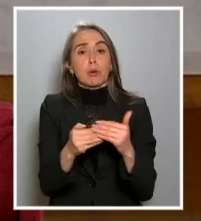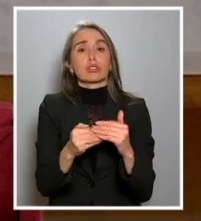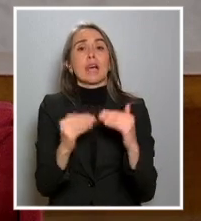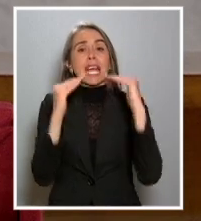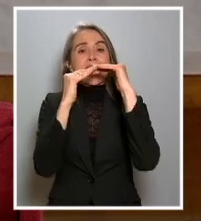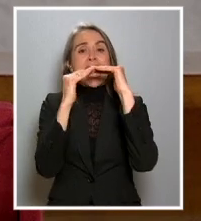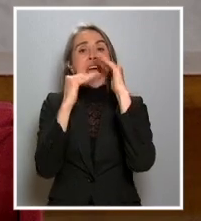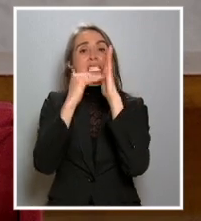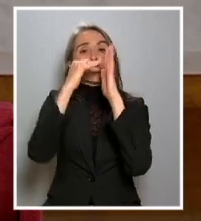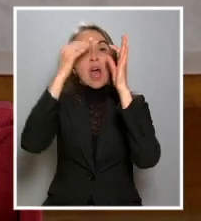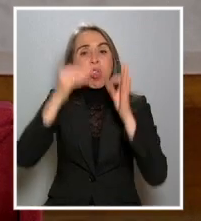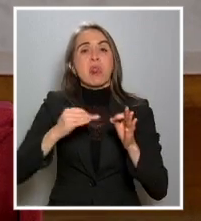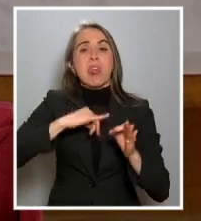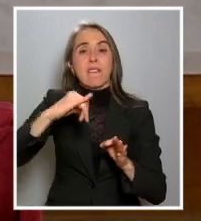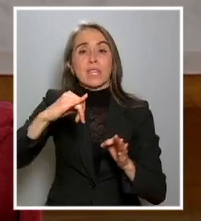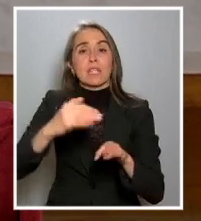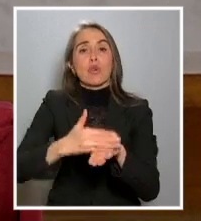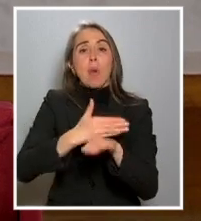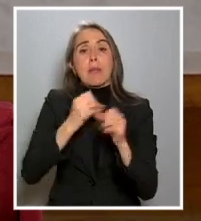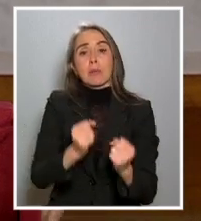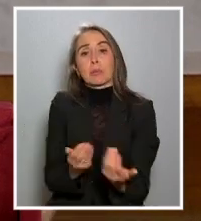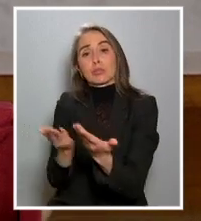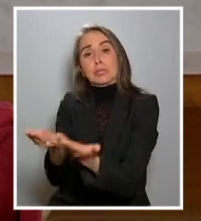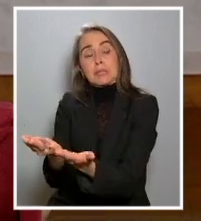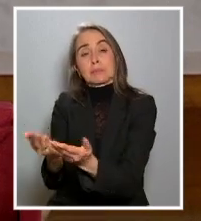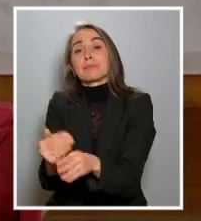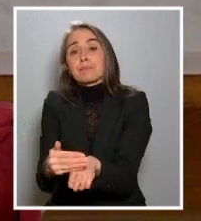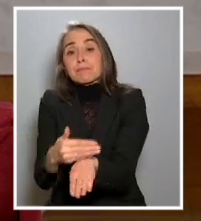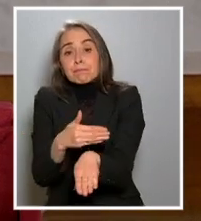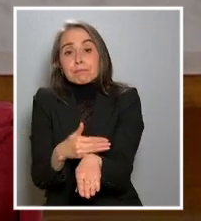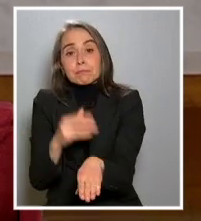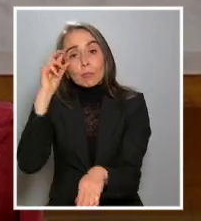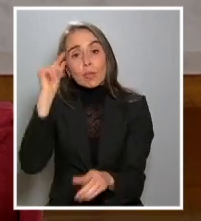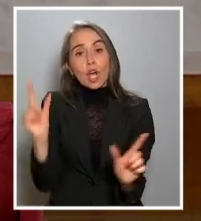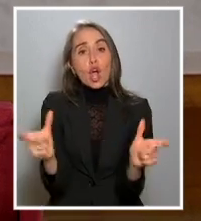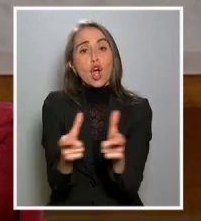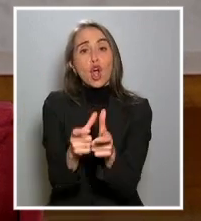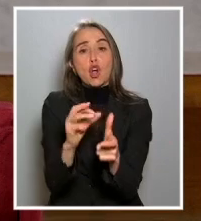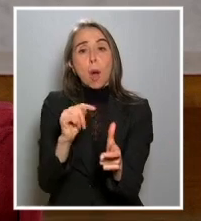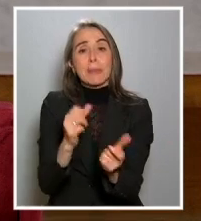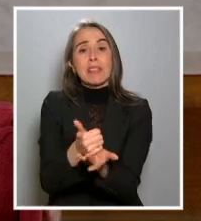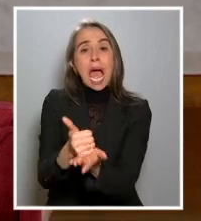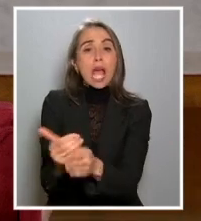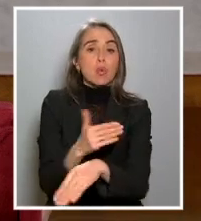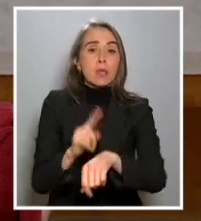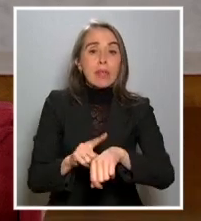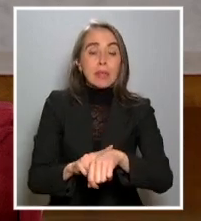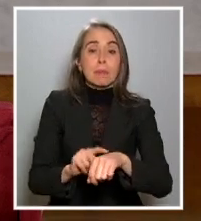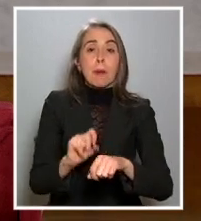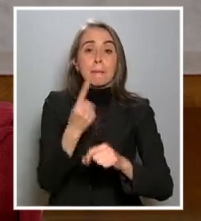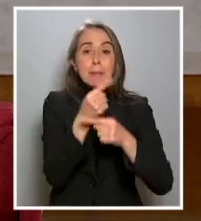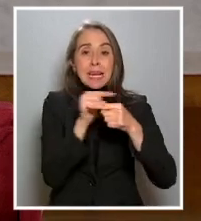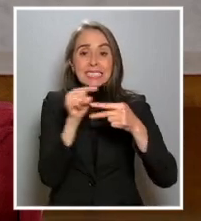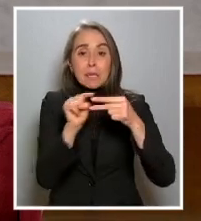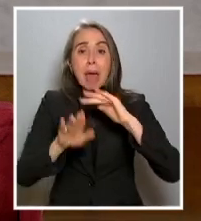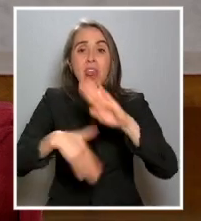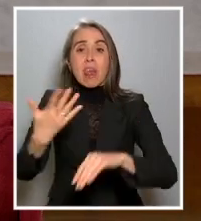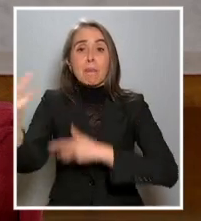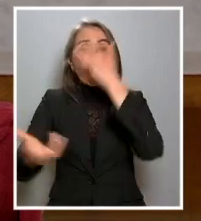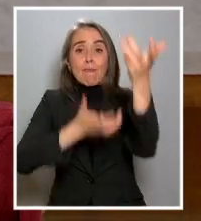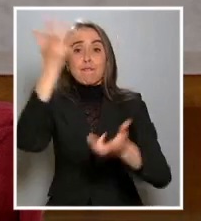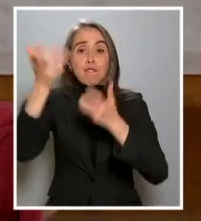soluciones definitivas lleguen lo antes posible. Y antes, creamos el Comité de Ayudas Tempranas que permitió que durante las primeras semanas posteriores